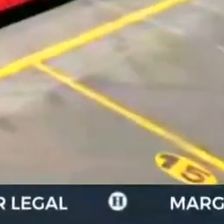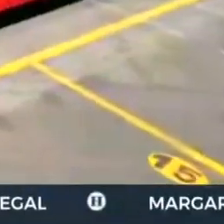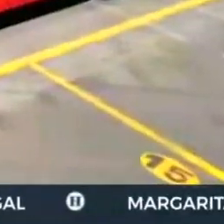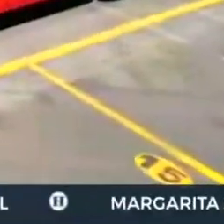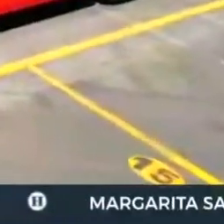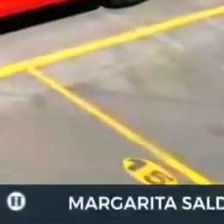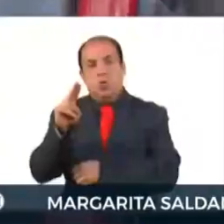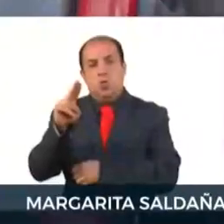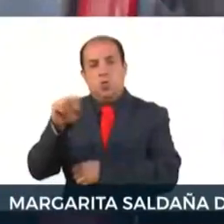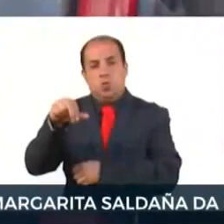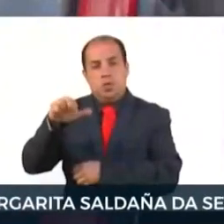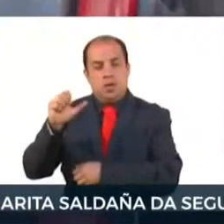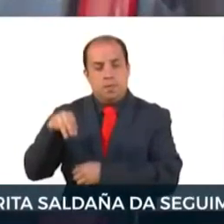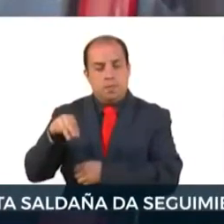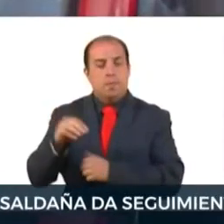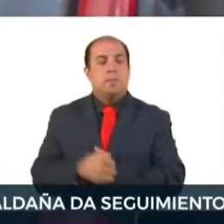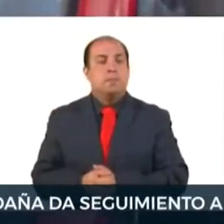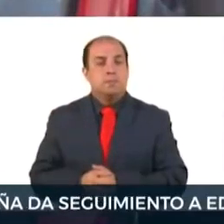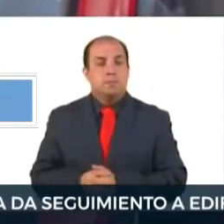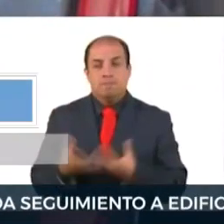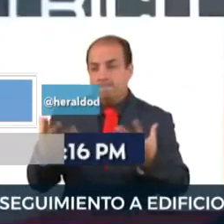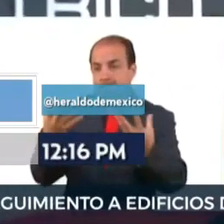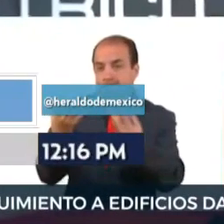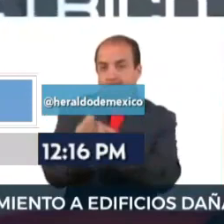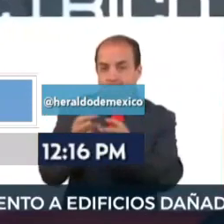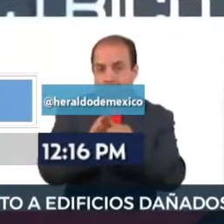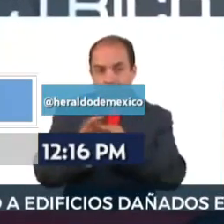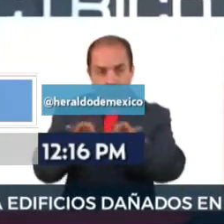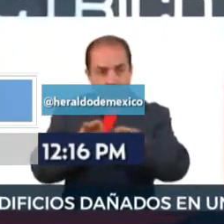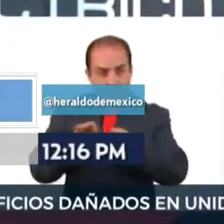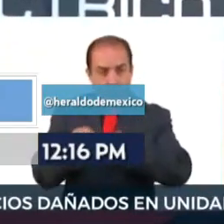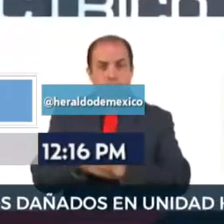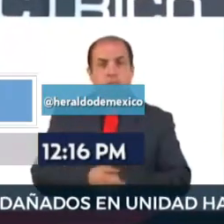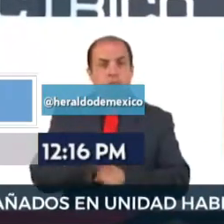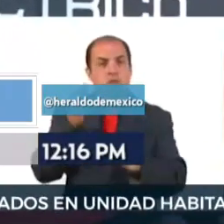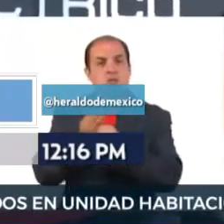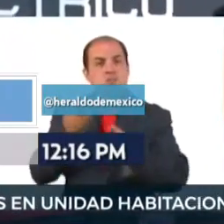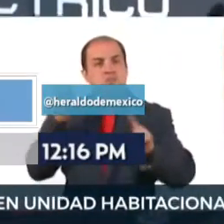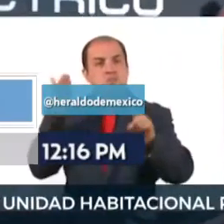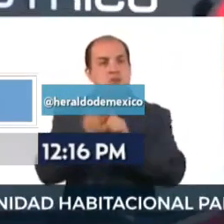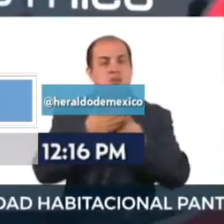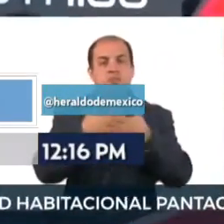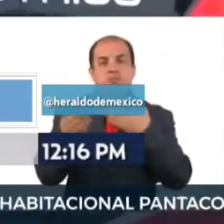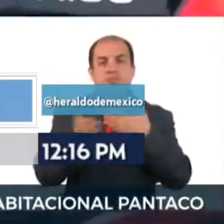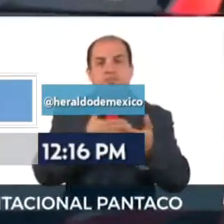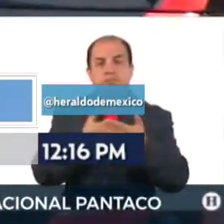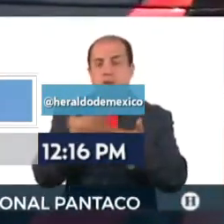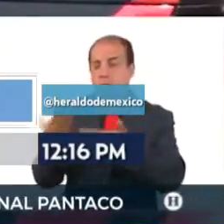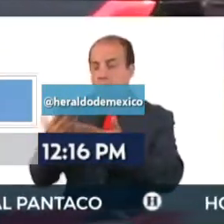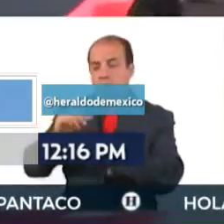la iniciativa privada. Pues estamos siendo realmente vanguardia de muchas ciudades del mundo